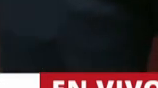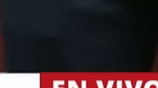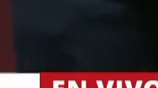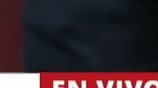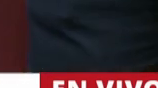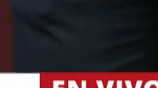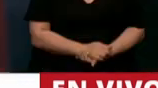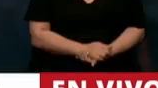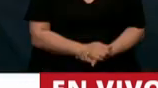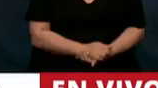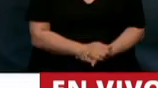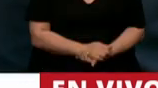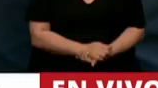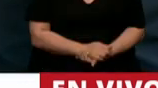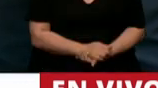Tiempo.